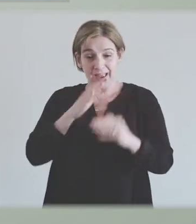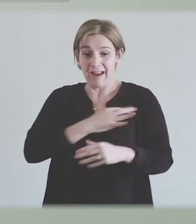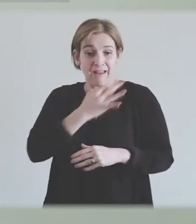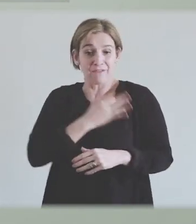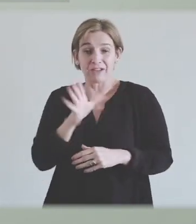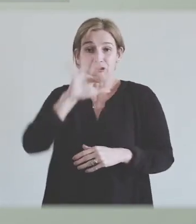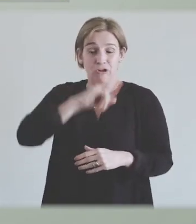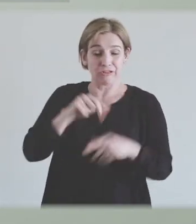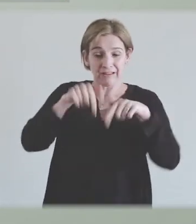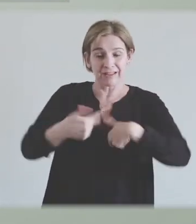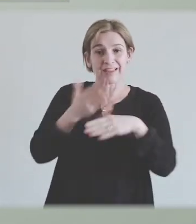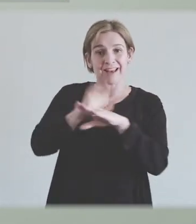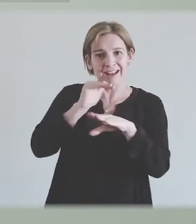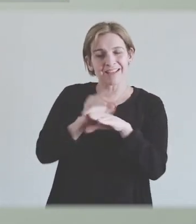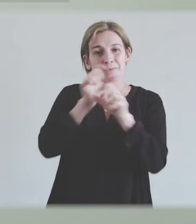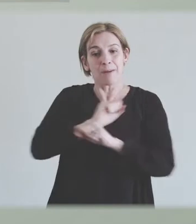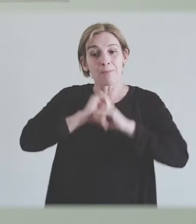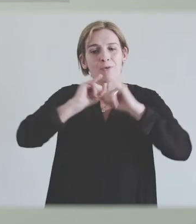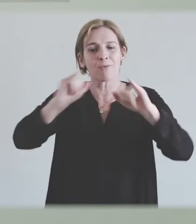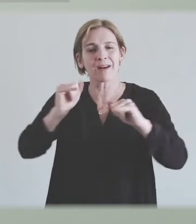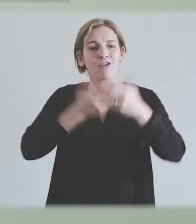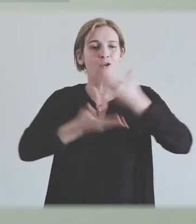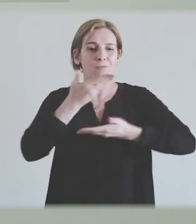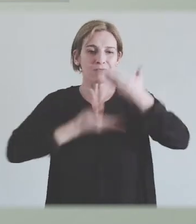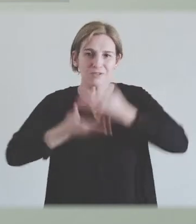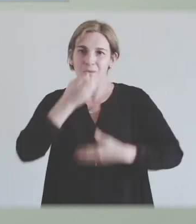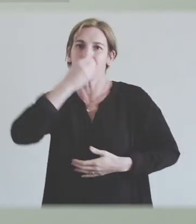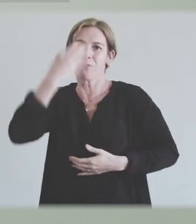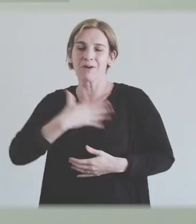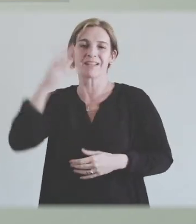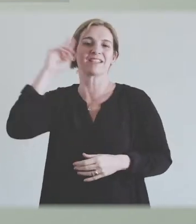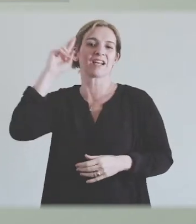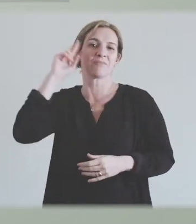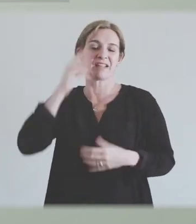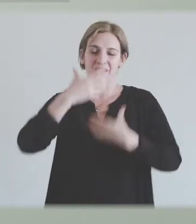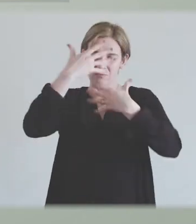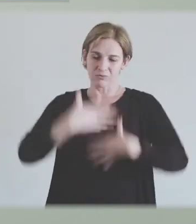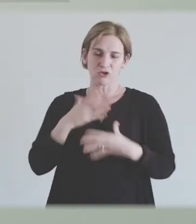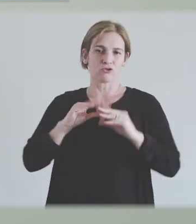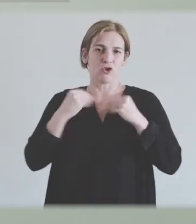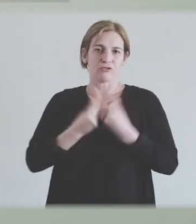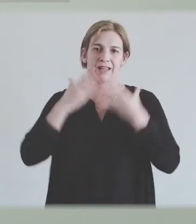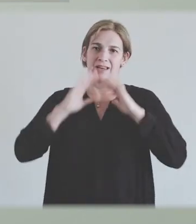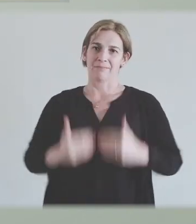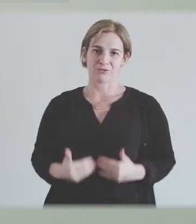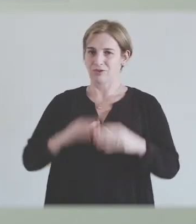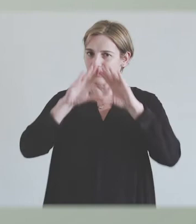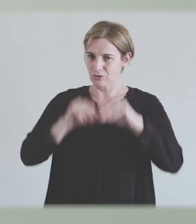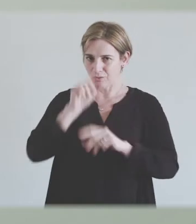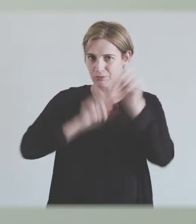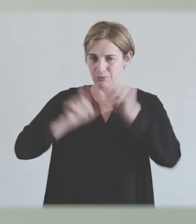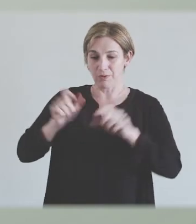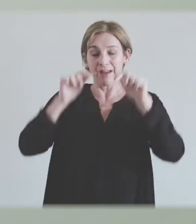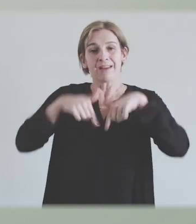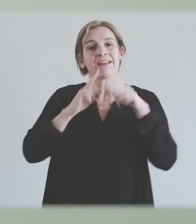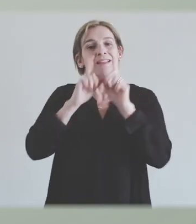vida cotidiana del aula a efectos de promover formas de convivencia dignas y que respeten la integridad física de todas las personas. Y en